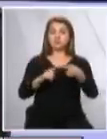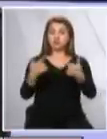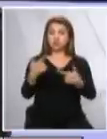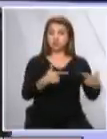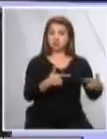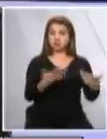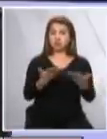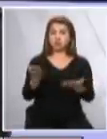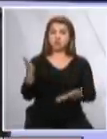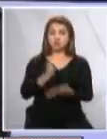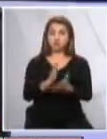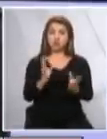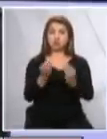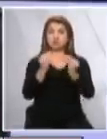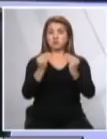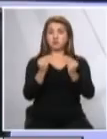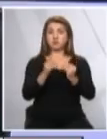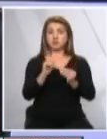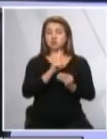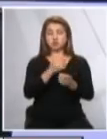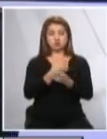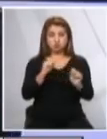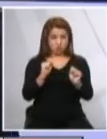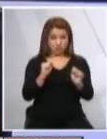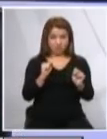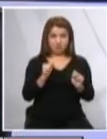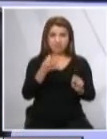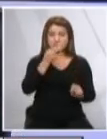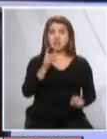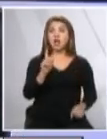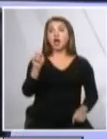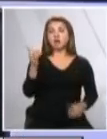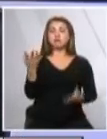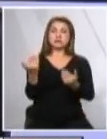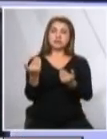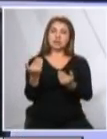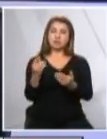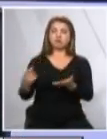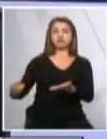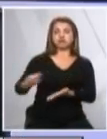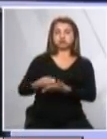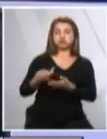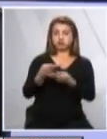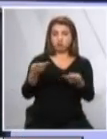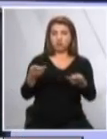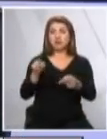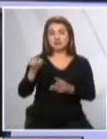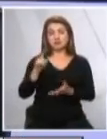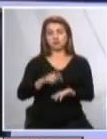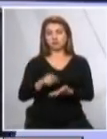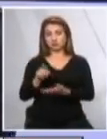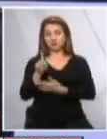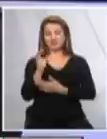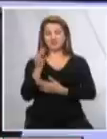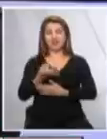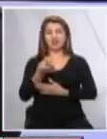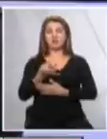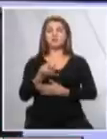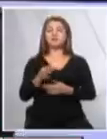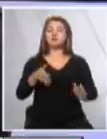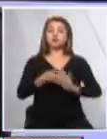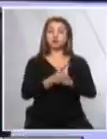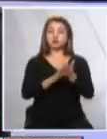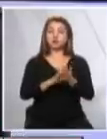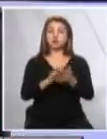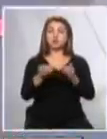tal y como se comportaron, obviamente no estaban en condiciones de levantar el dedo y decir, mire, necesitamos financiamiento público. Exacto, ese es el punto. ¿Ya? Y toda la tesis entonces